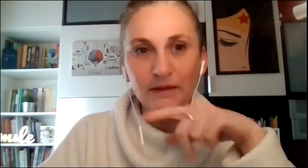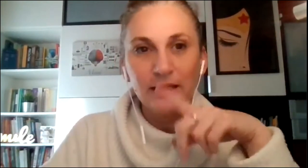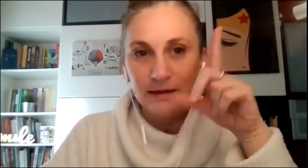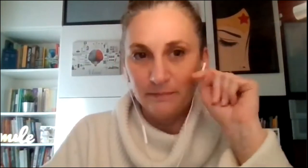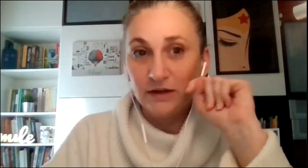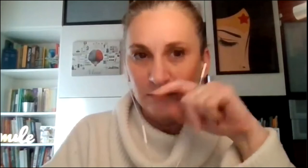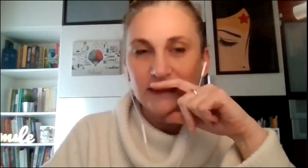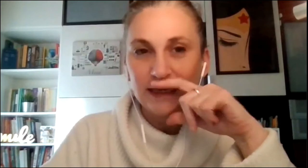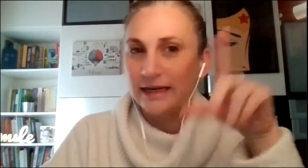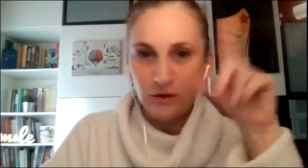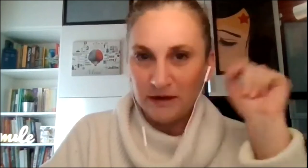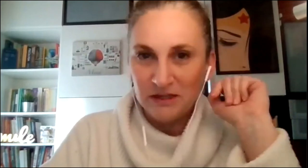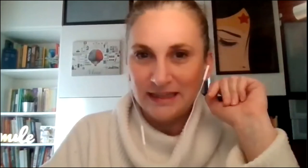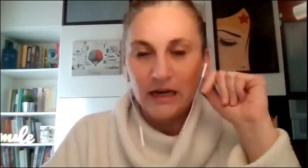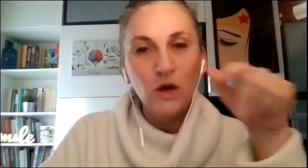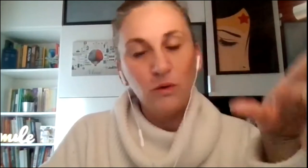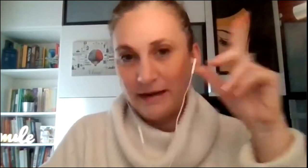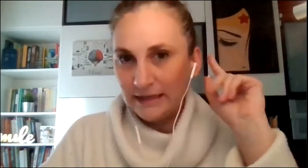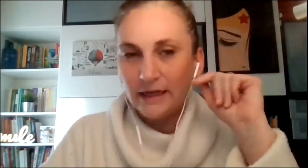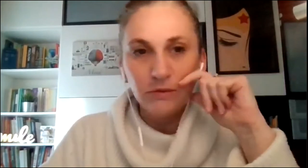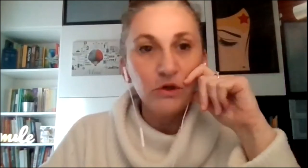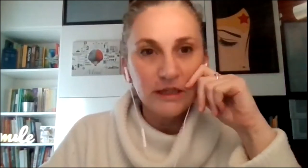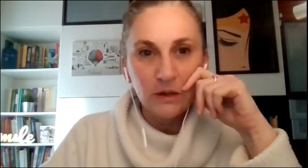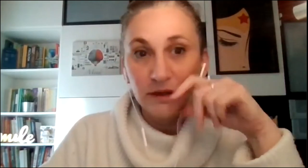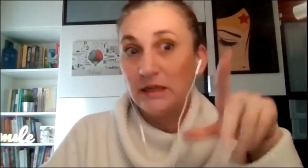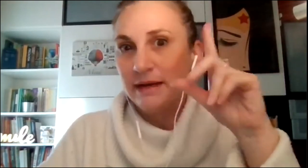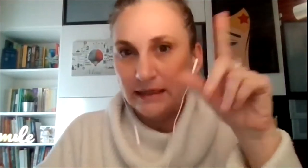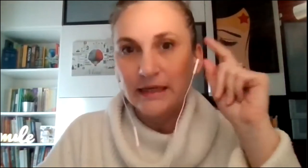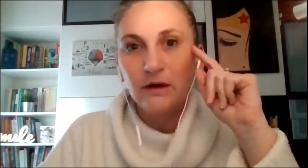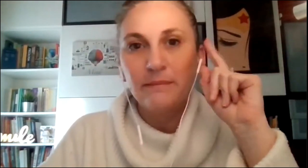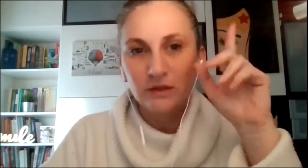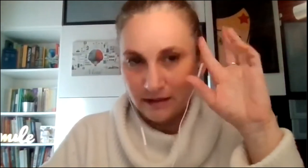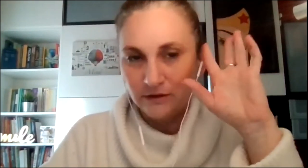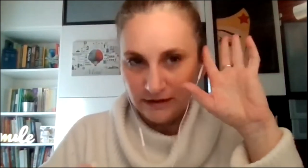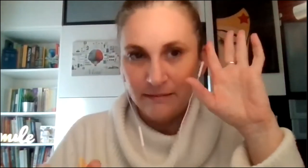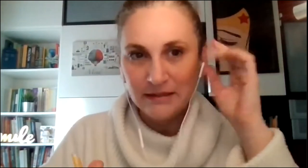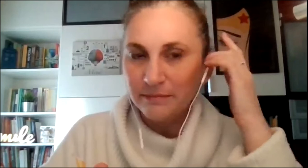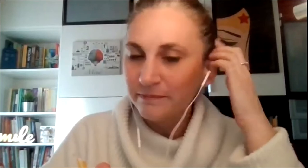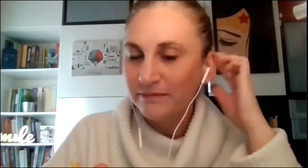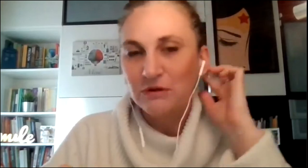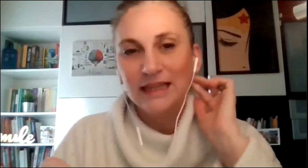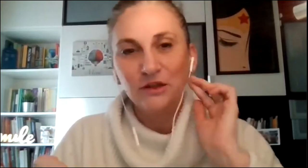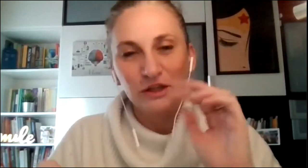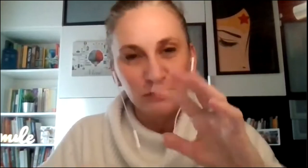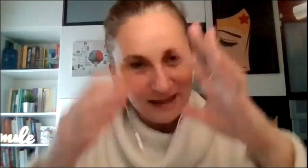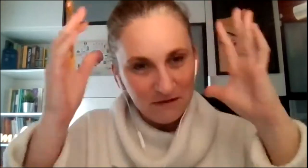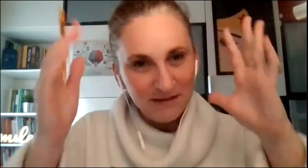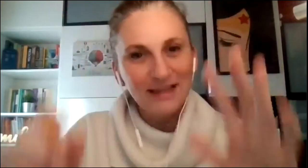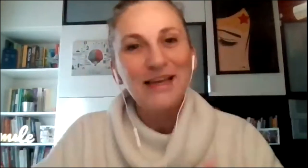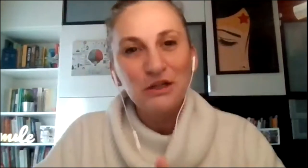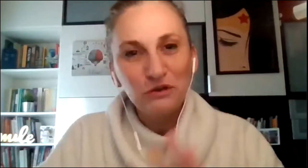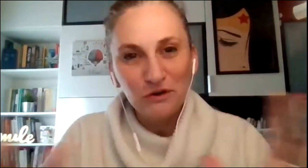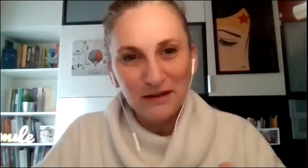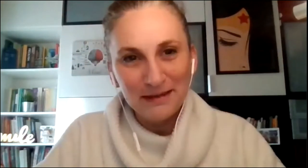aquí podríamos estar, aquí no podríamos estar. Imagínate que no voy con silla de ruedas, imagínate que llega una persona, no, ya vas visualizando. Y yo tenía en mi